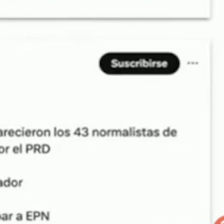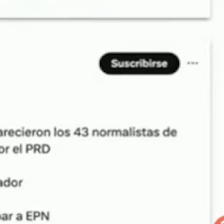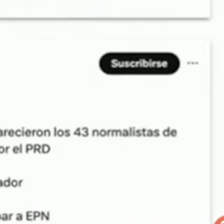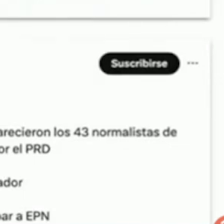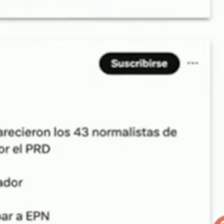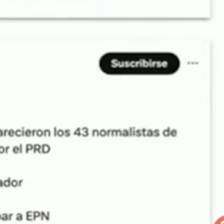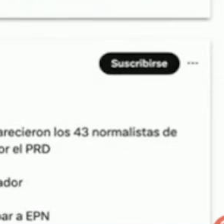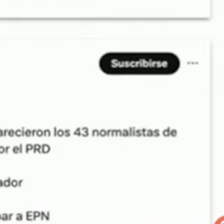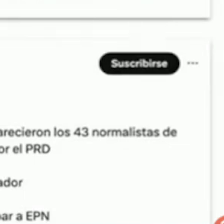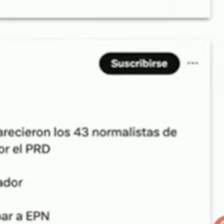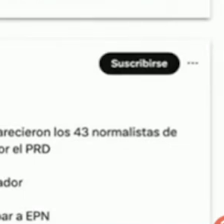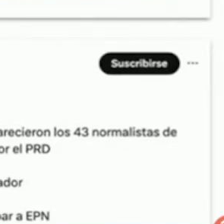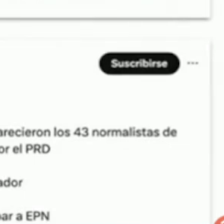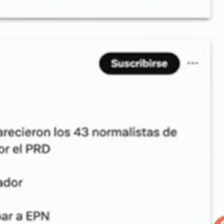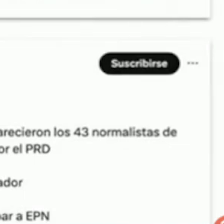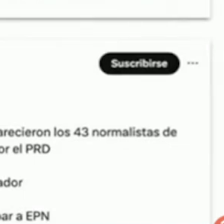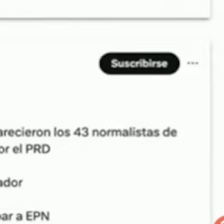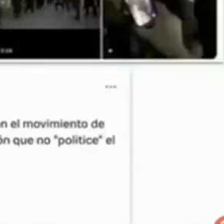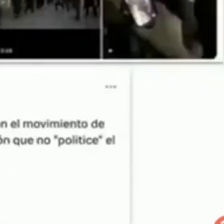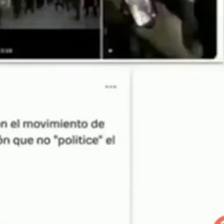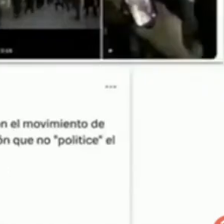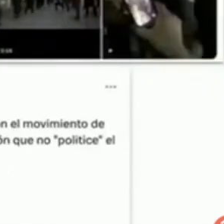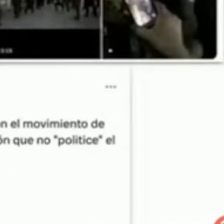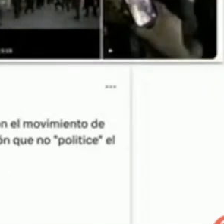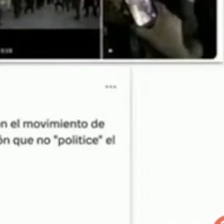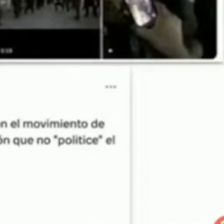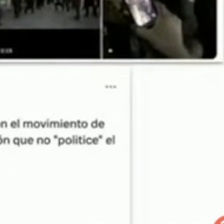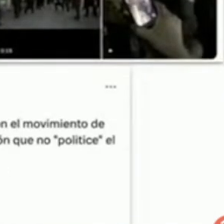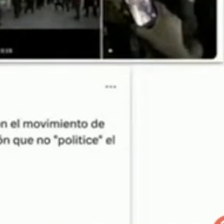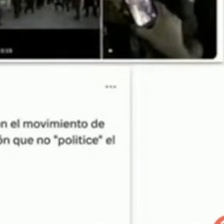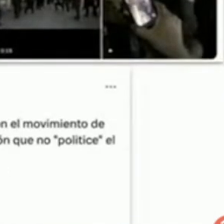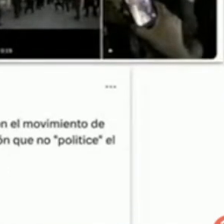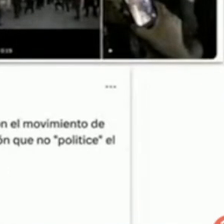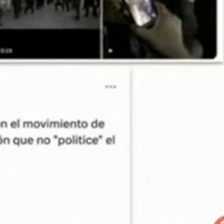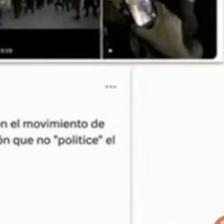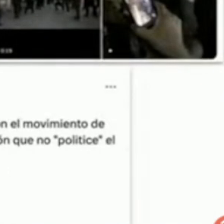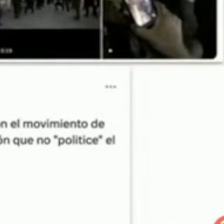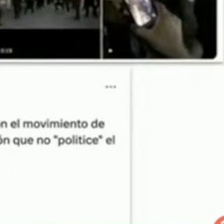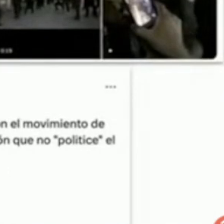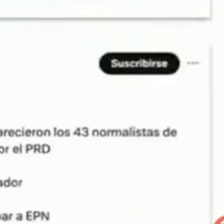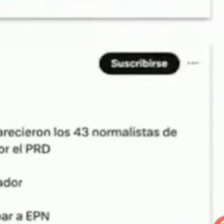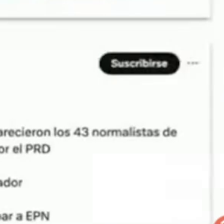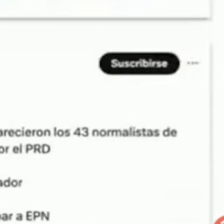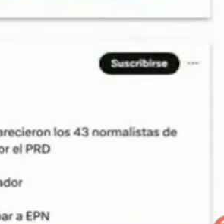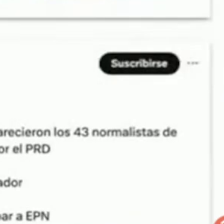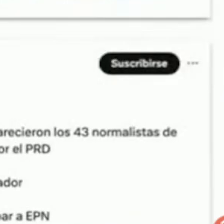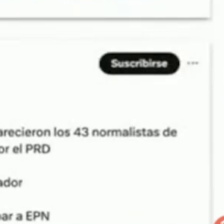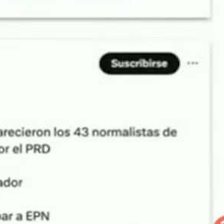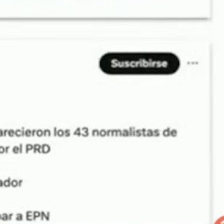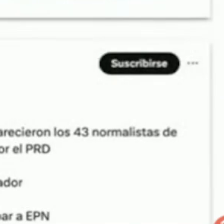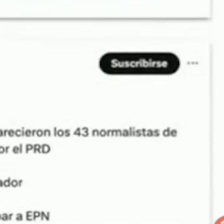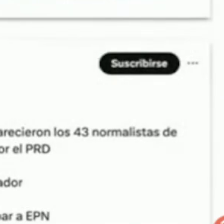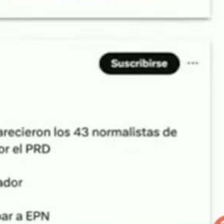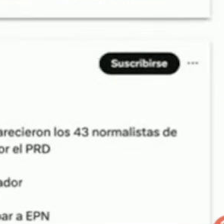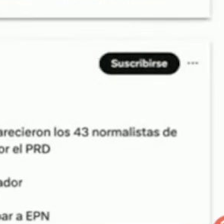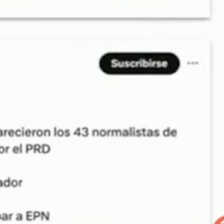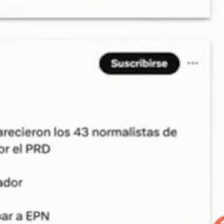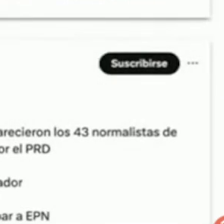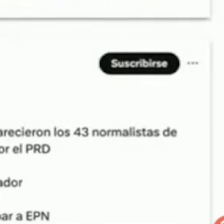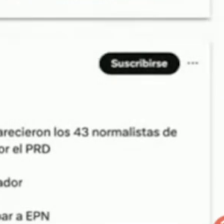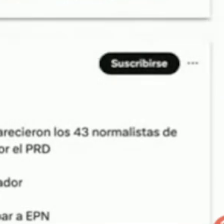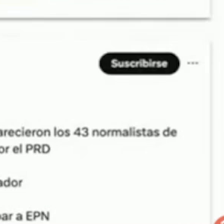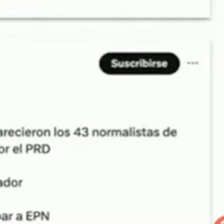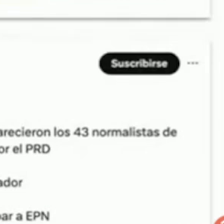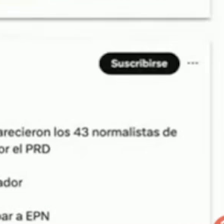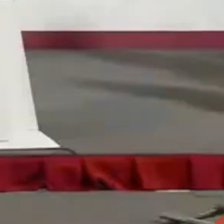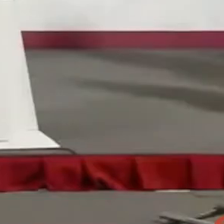Xóchitl Gálvez, América Rangel. Además de las cuentas artificiales y estos políticos de oposición que en